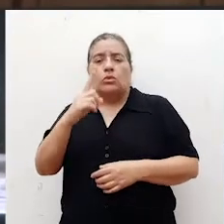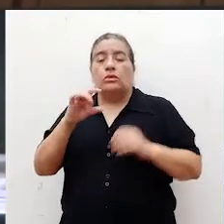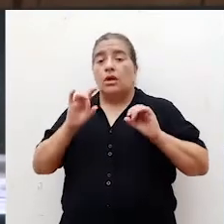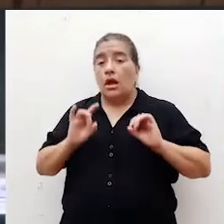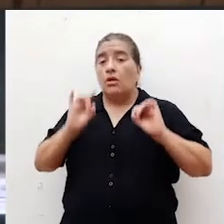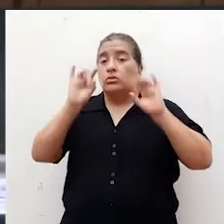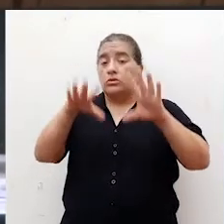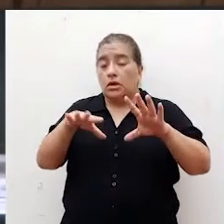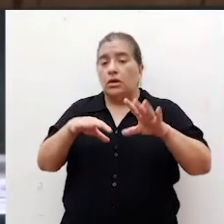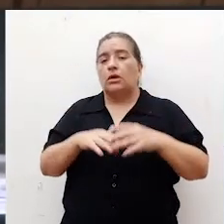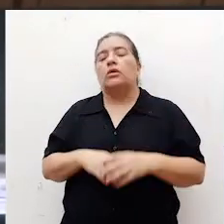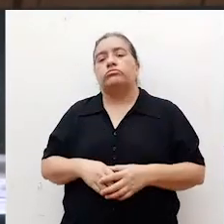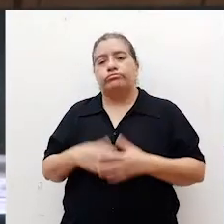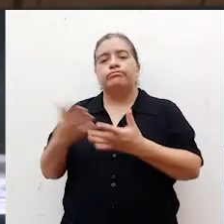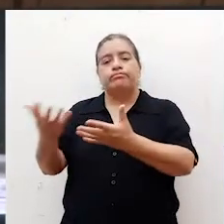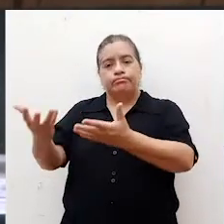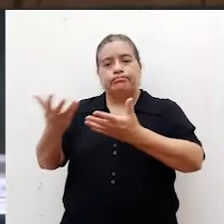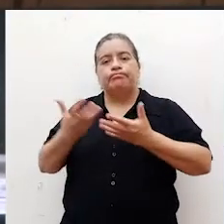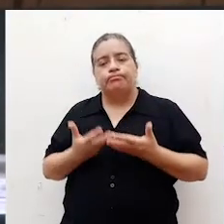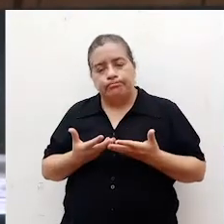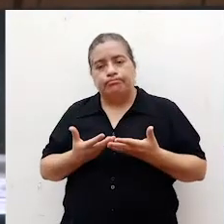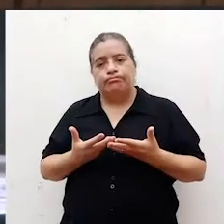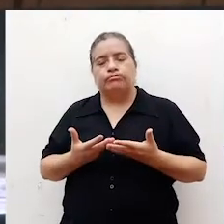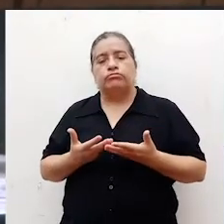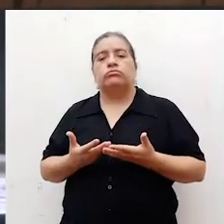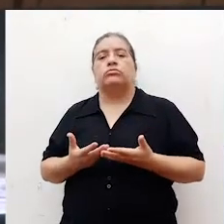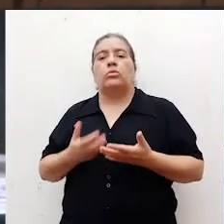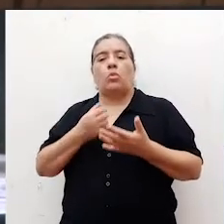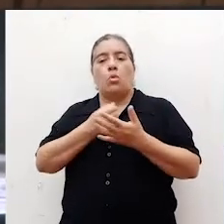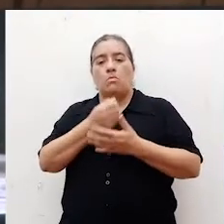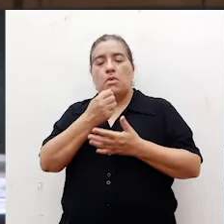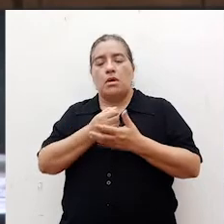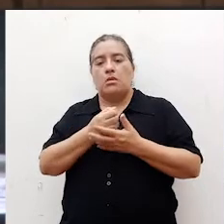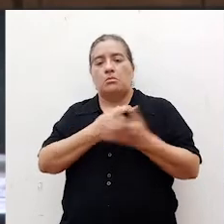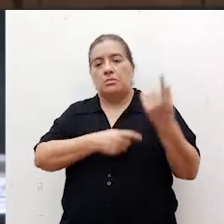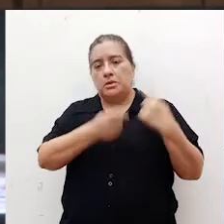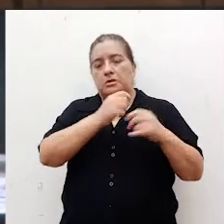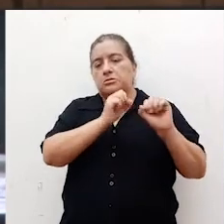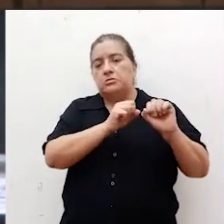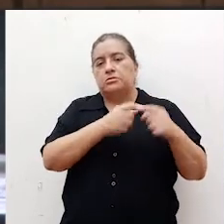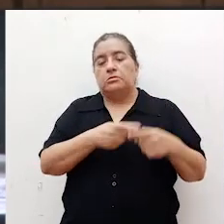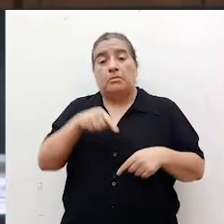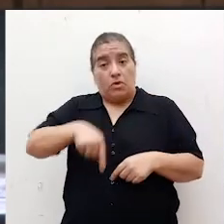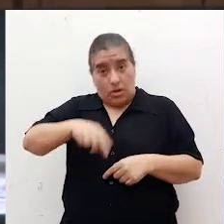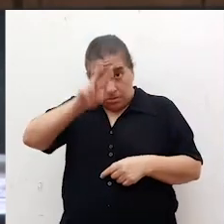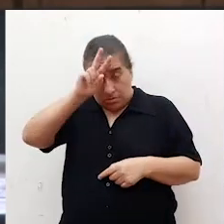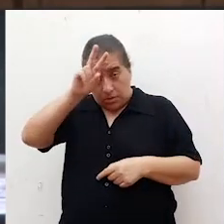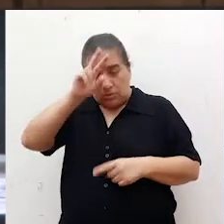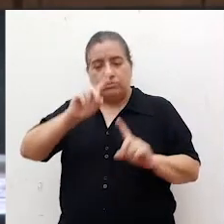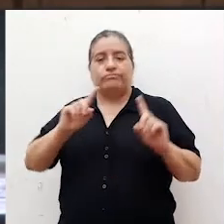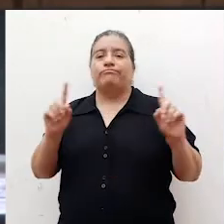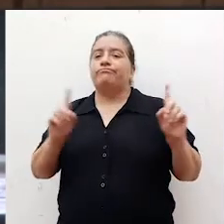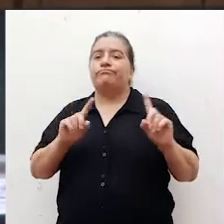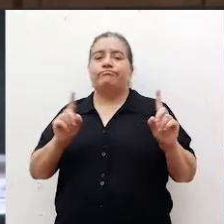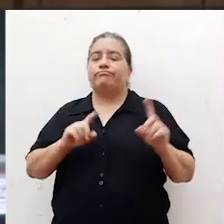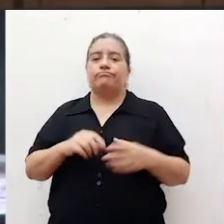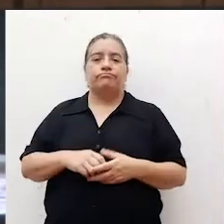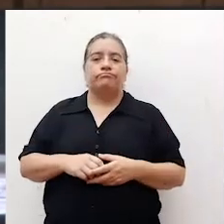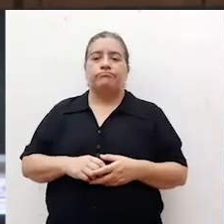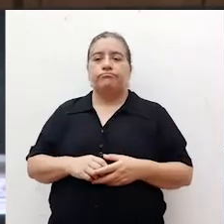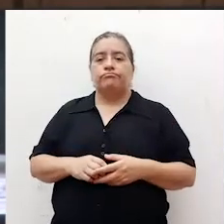ley como de la jurisprudencia, respecto hasta dónde podía llegar el Ejecutivo. Ya es el Ejecutivo,